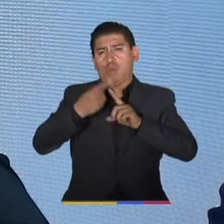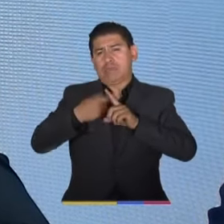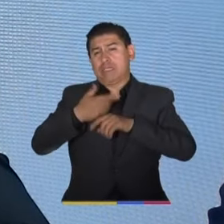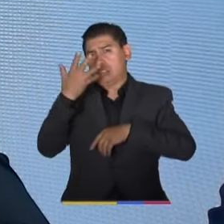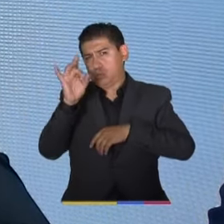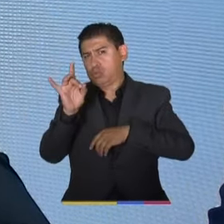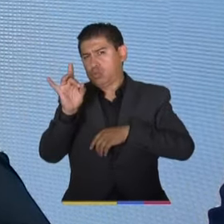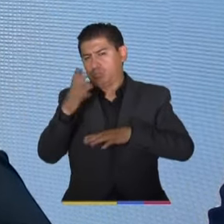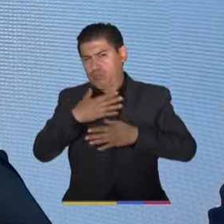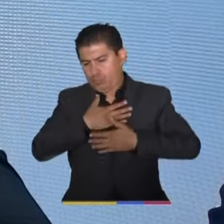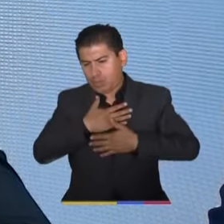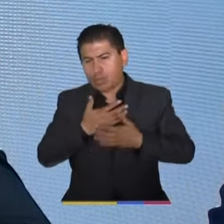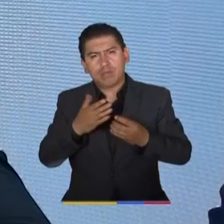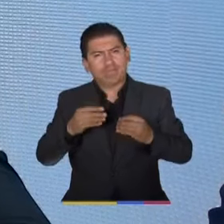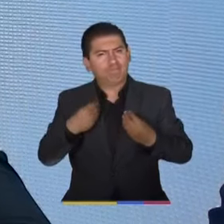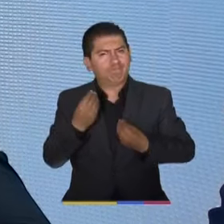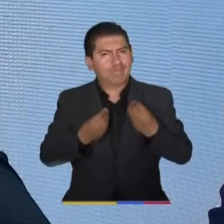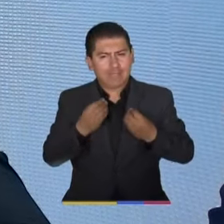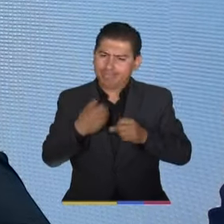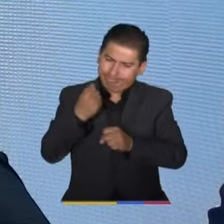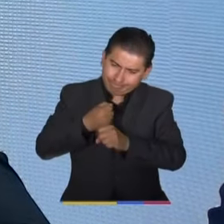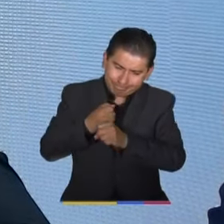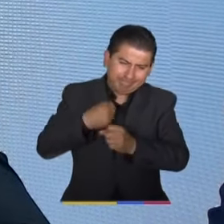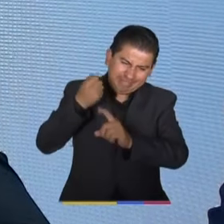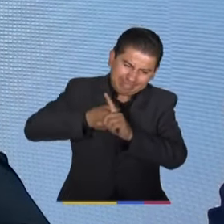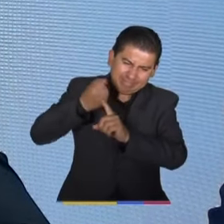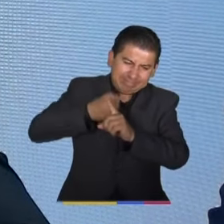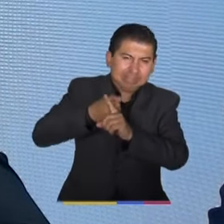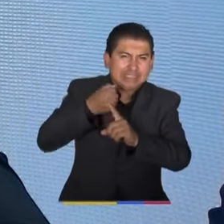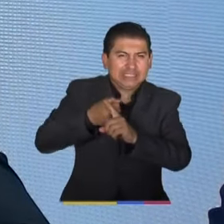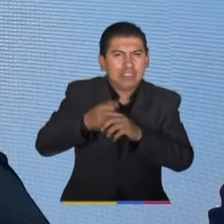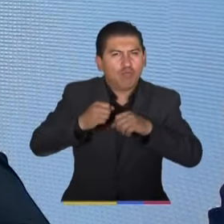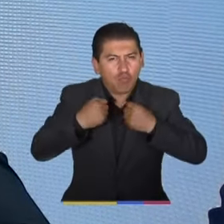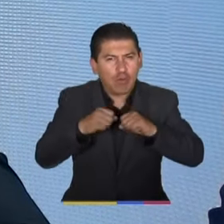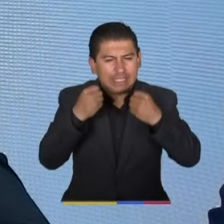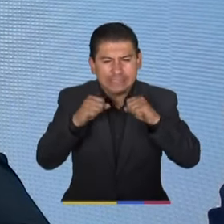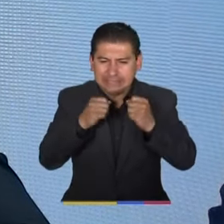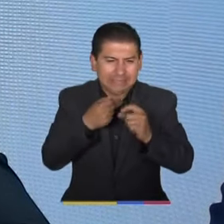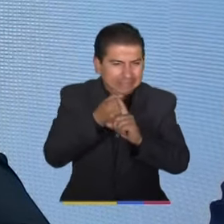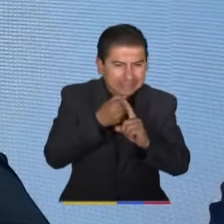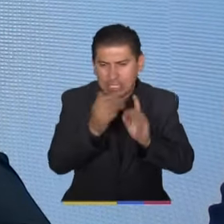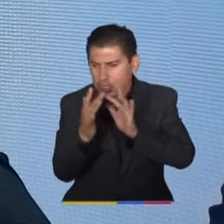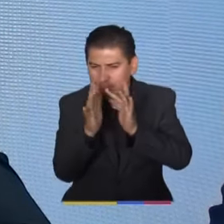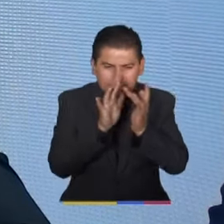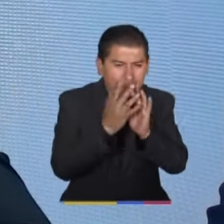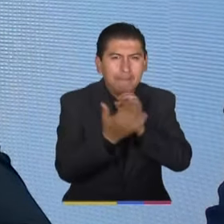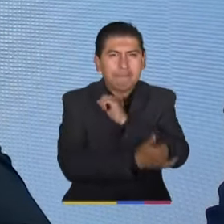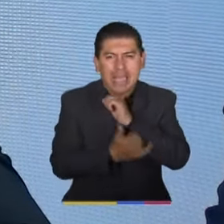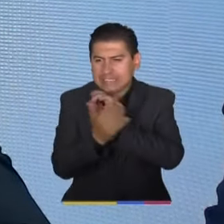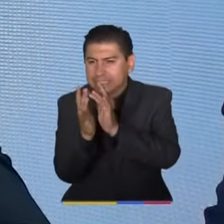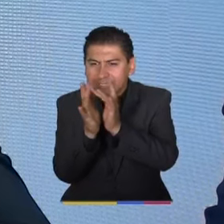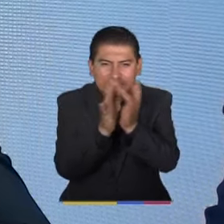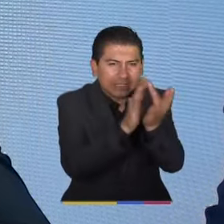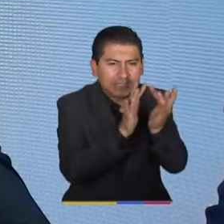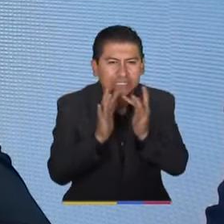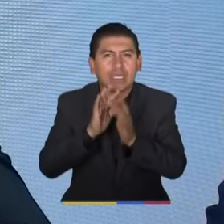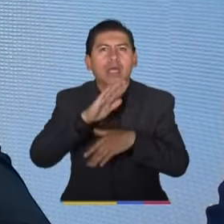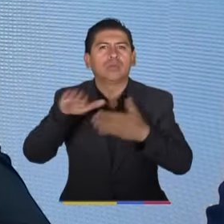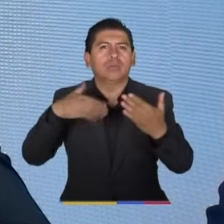Iberoamericana, trabajamos con ahínco para alcanzar una mayor coordinación en el espacio